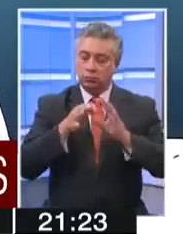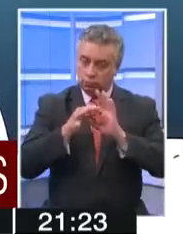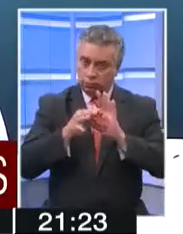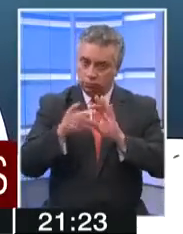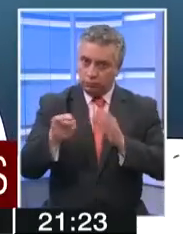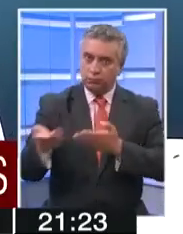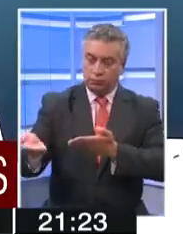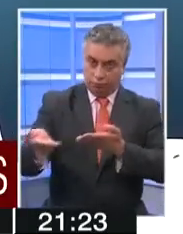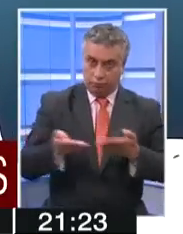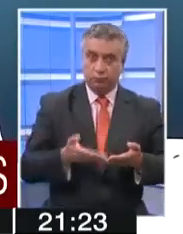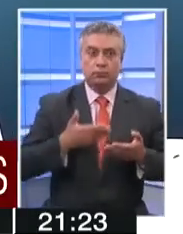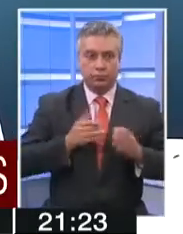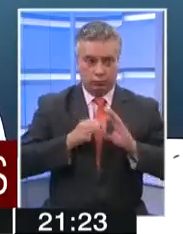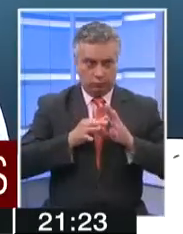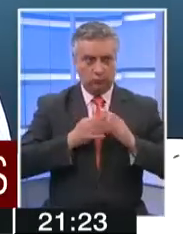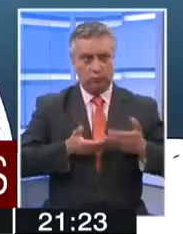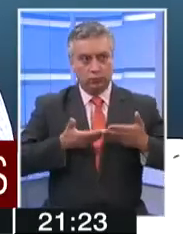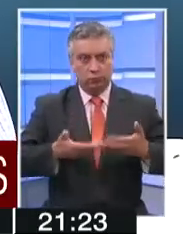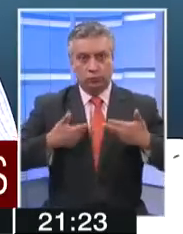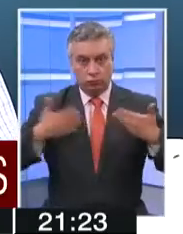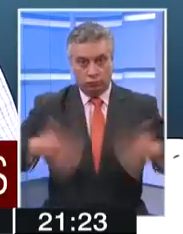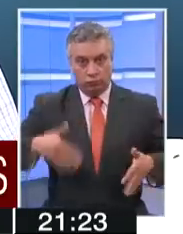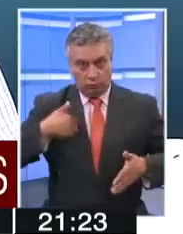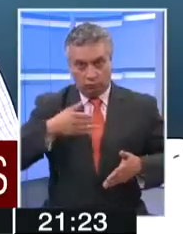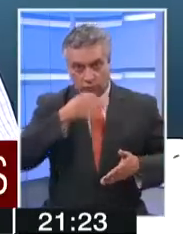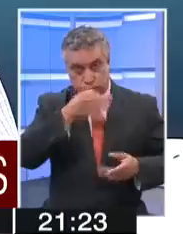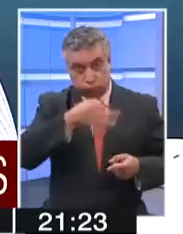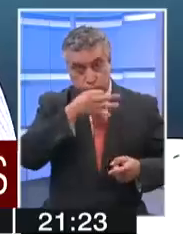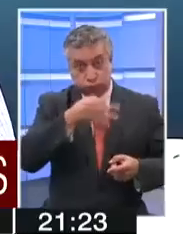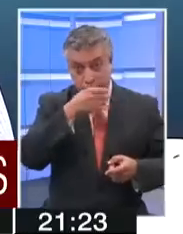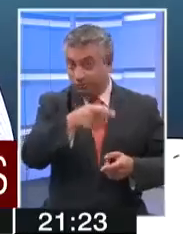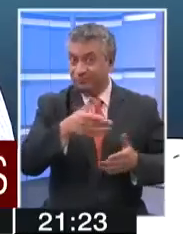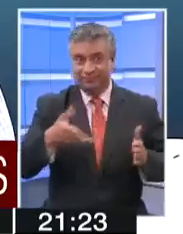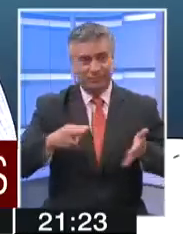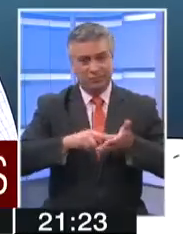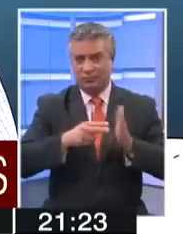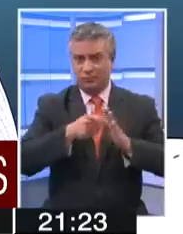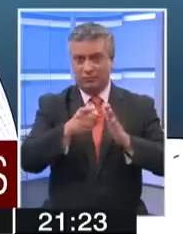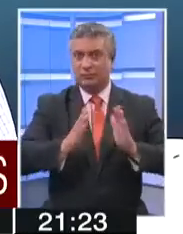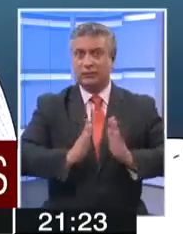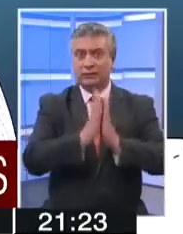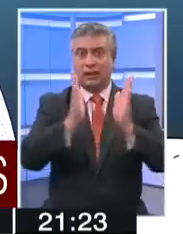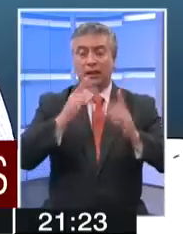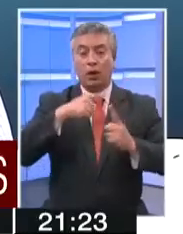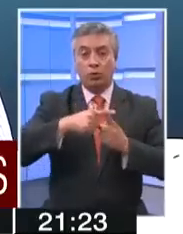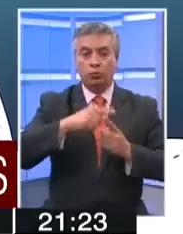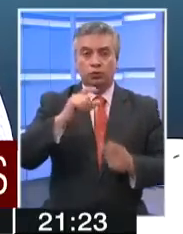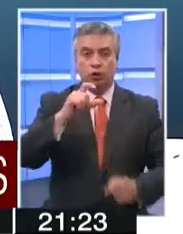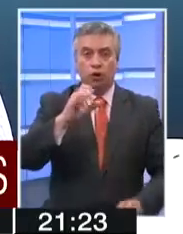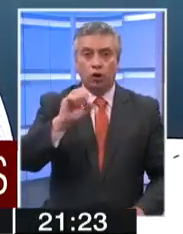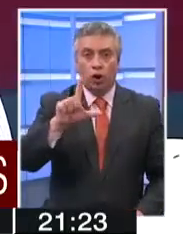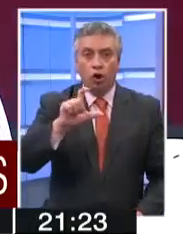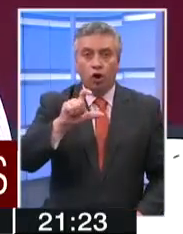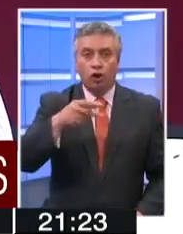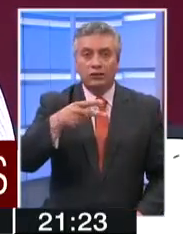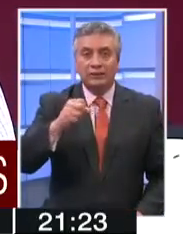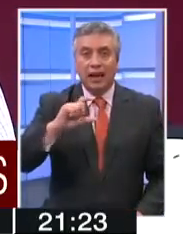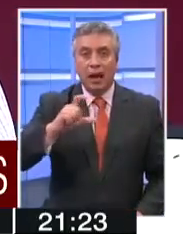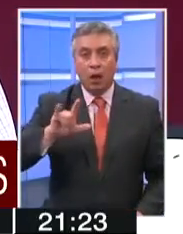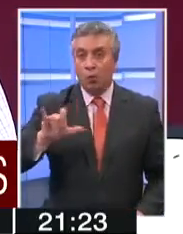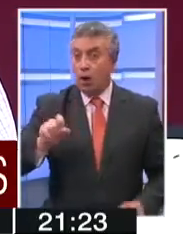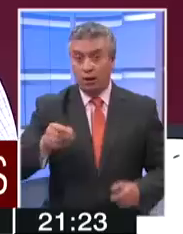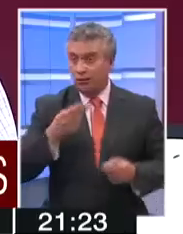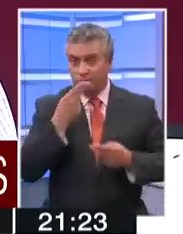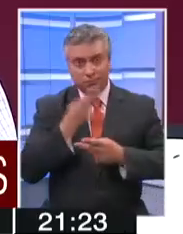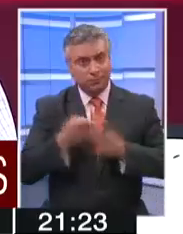por invitarnos, por poder contar lo que realmente está pasando en Santa Cruz, en Colchagua, porque nos está diciendo ni siquiera el